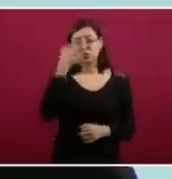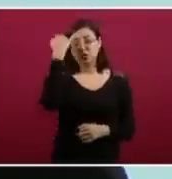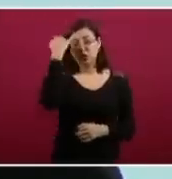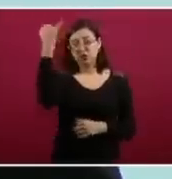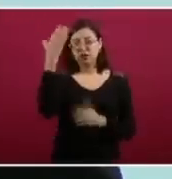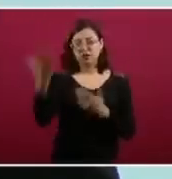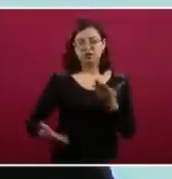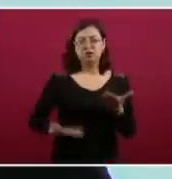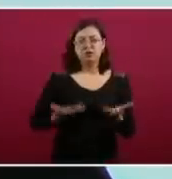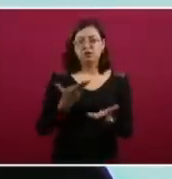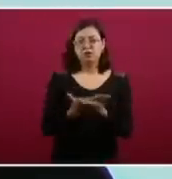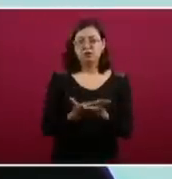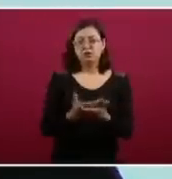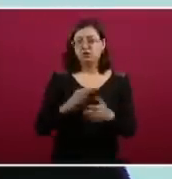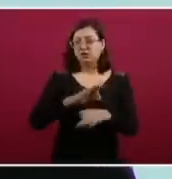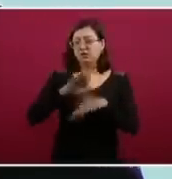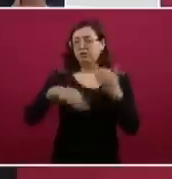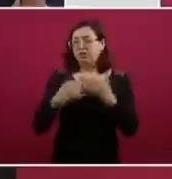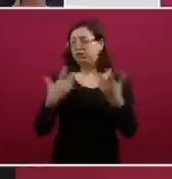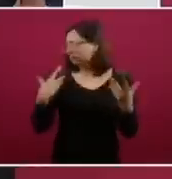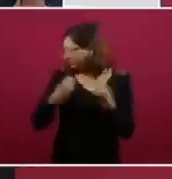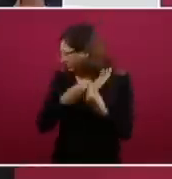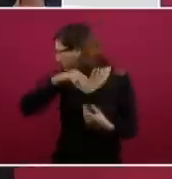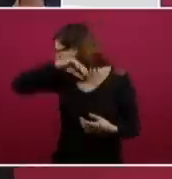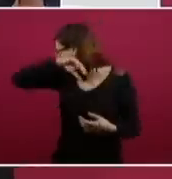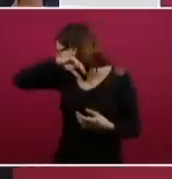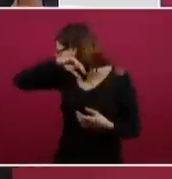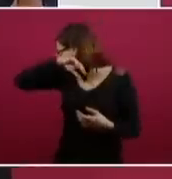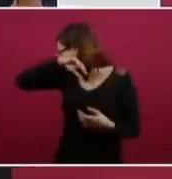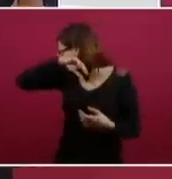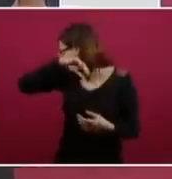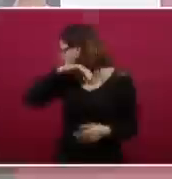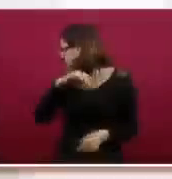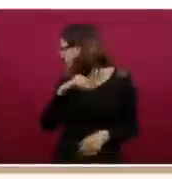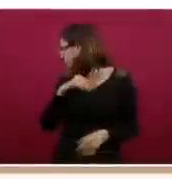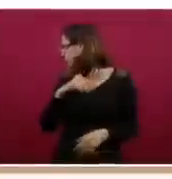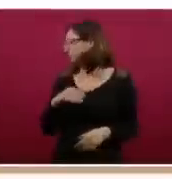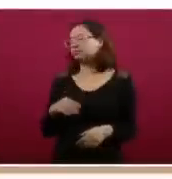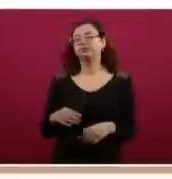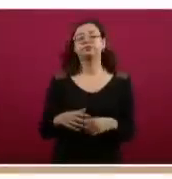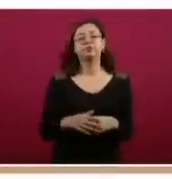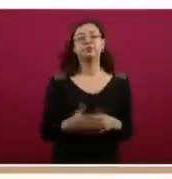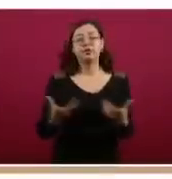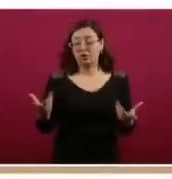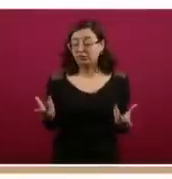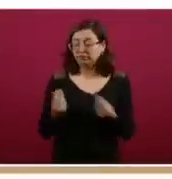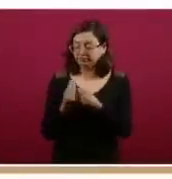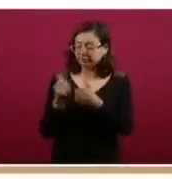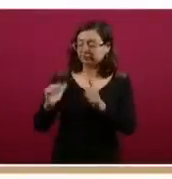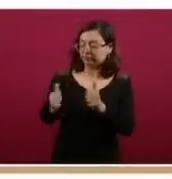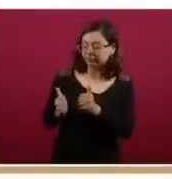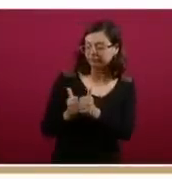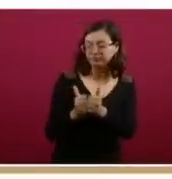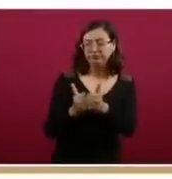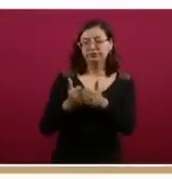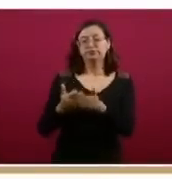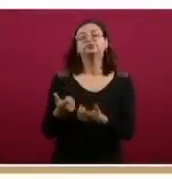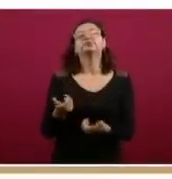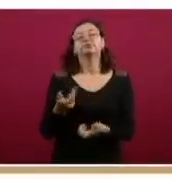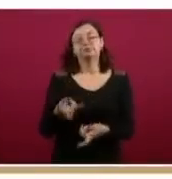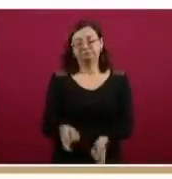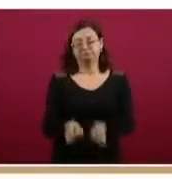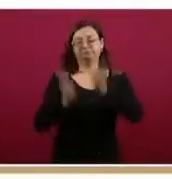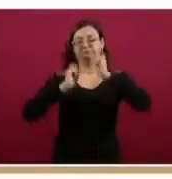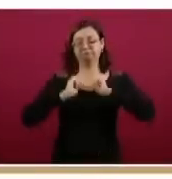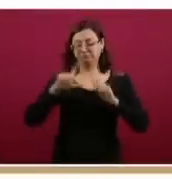de no dejar a nadie atrás y no dejar a nadie fuera, sin duda nos obliga a asumir nuestra tarea como servidoras